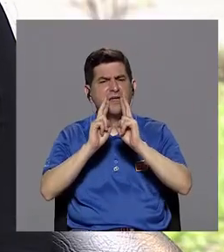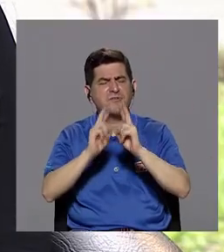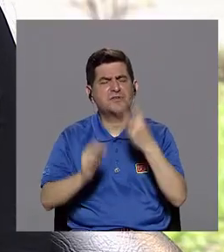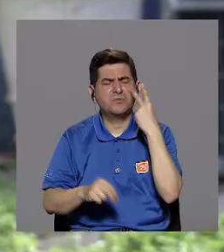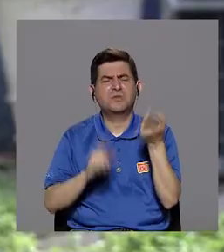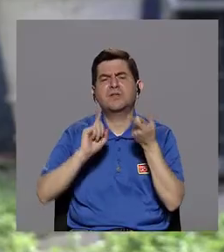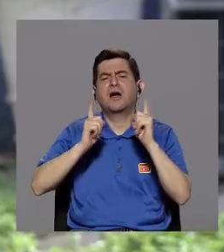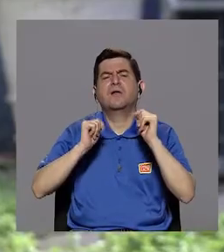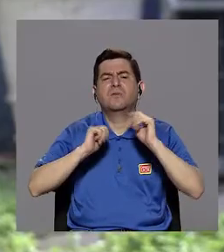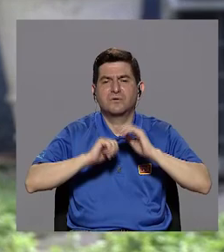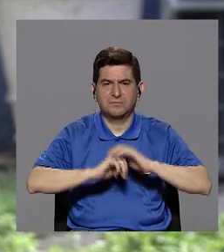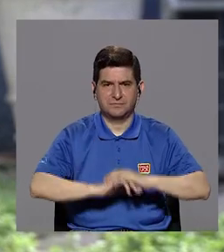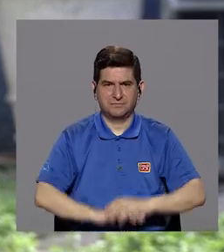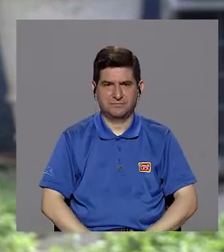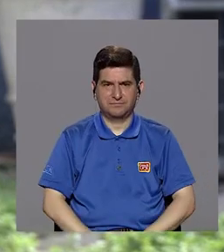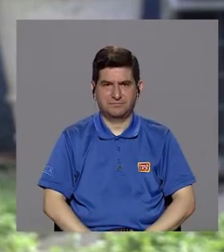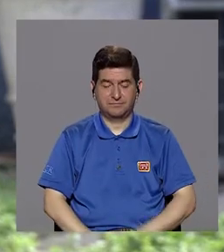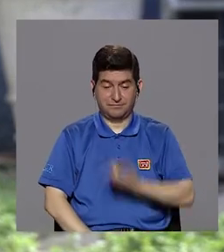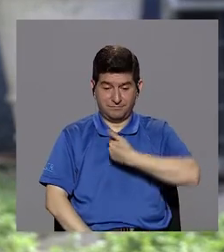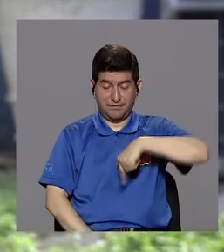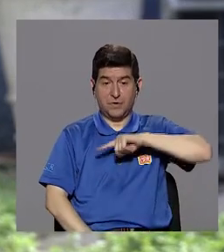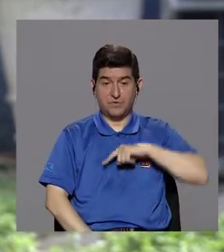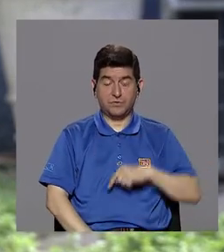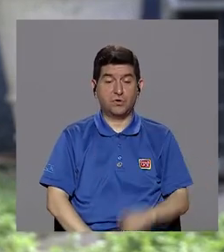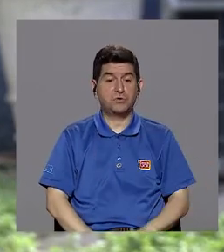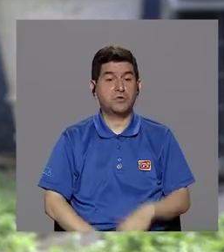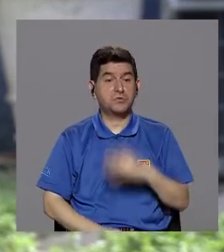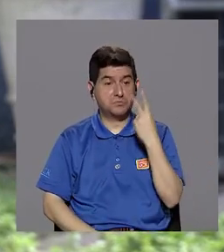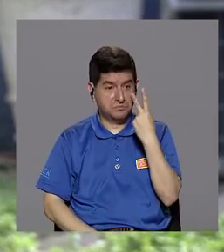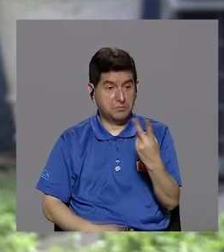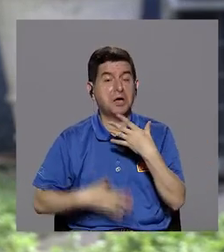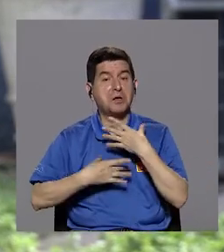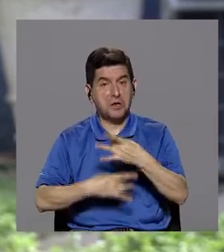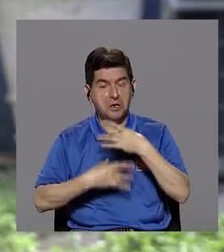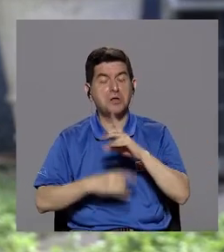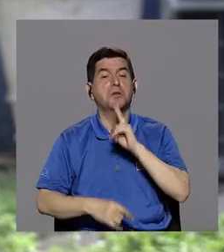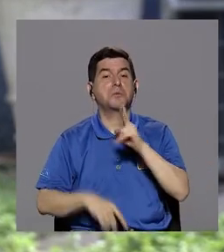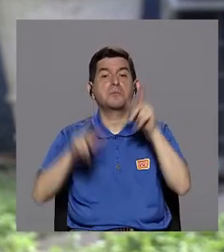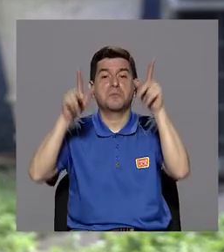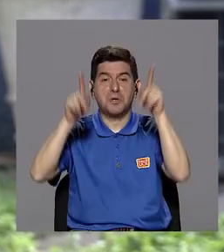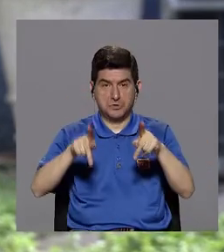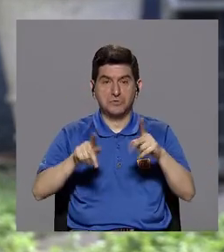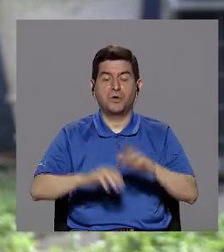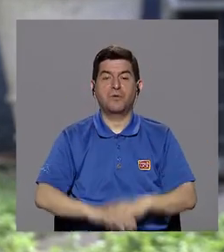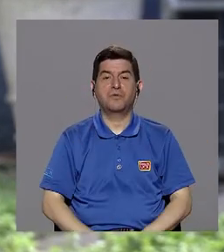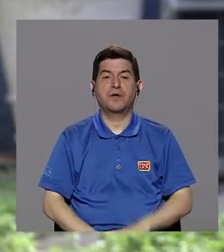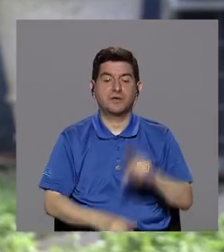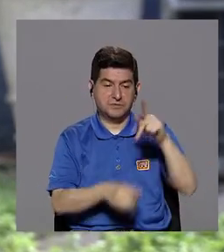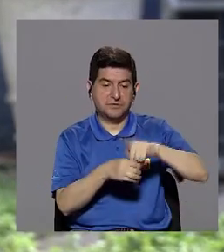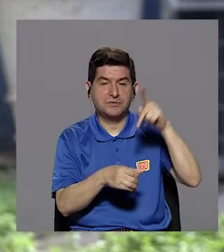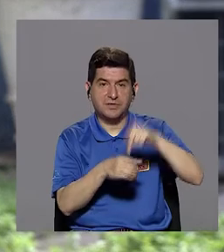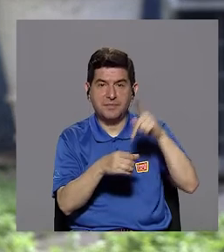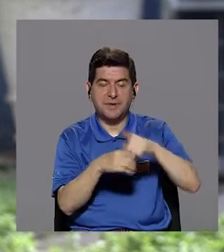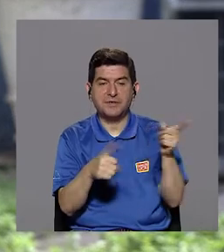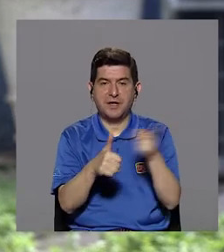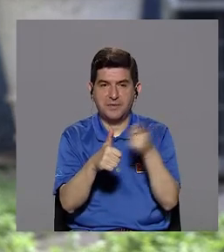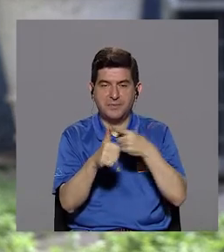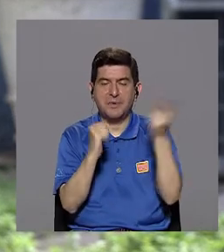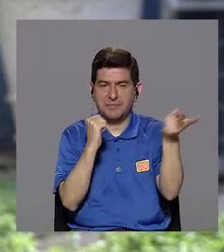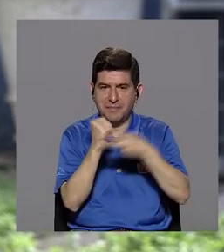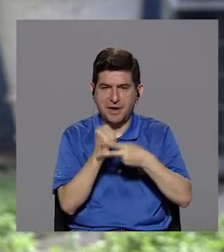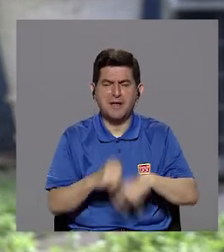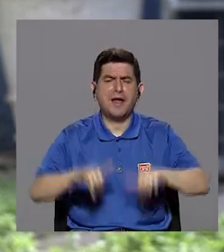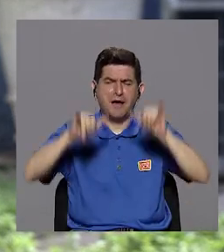visto? Hemos visto, bueno, un interés real de las personas que participaron en esta primera edición,